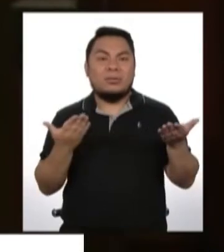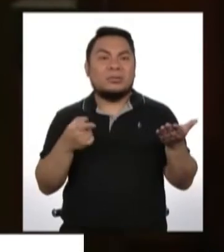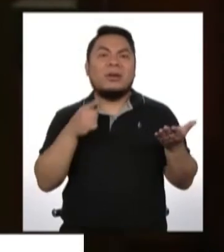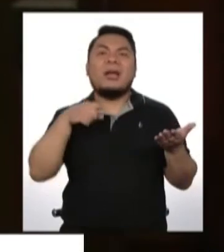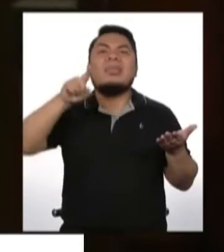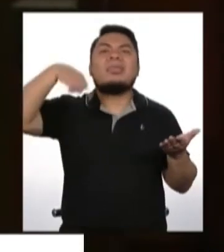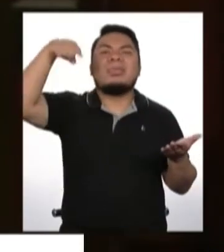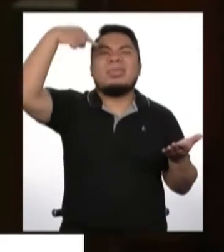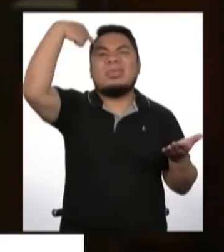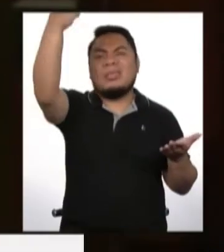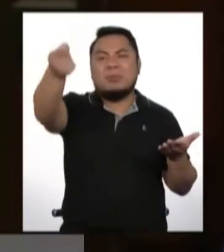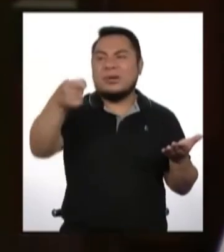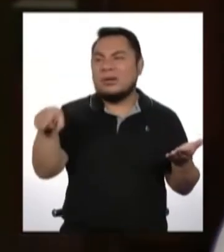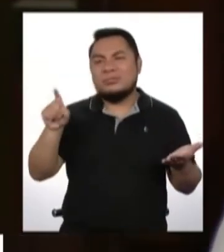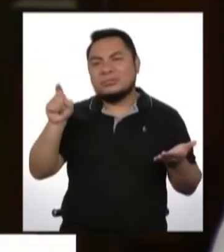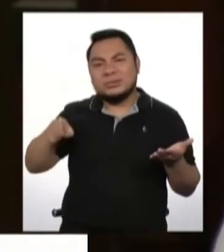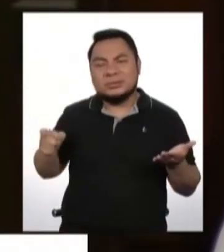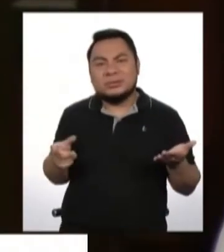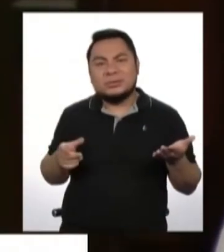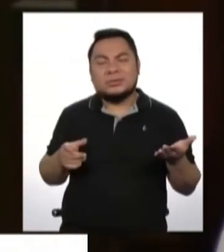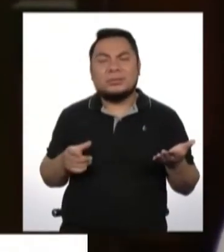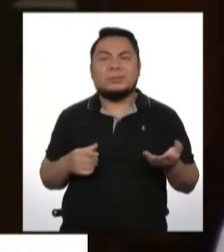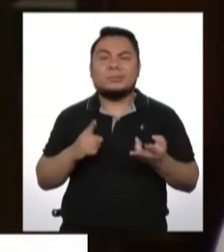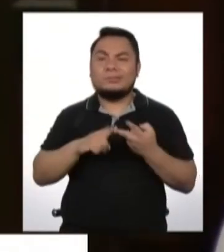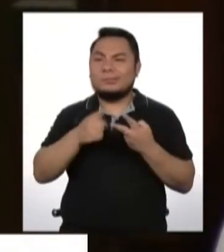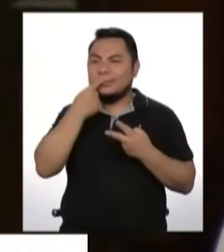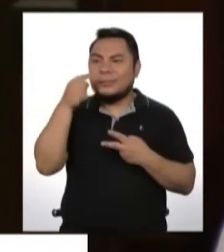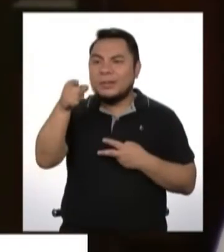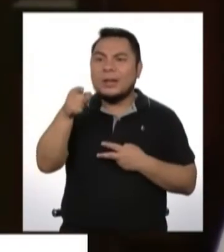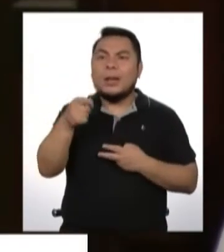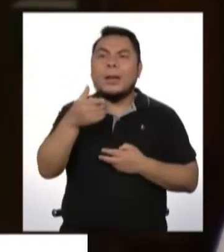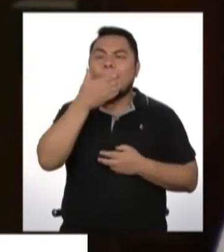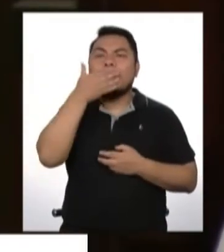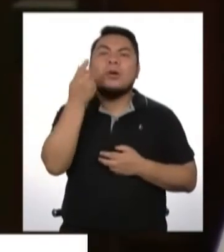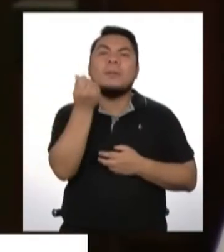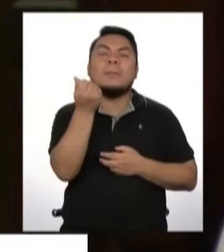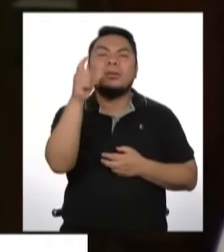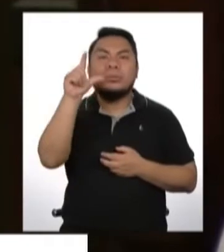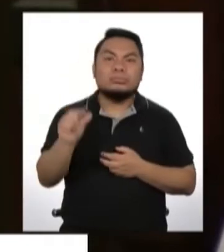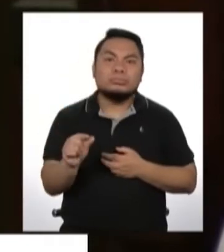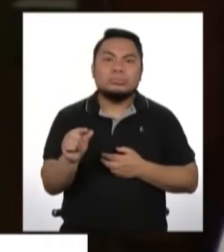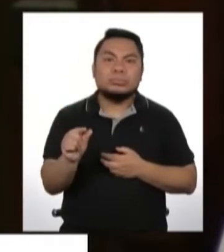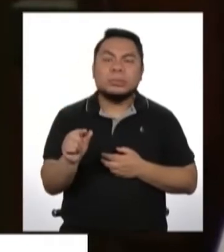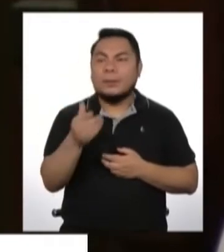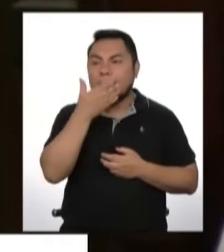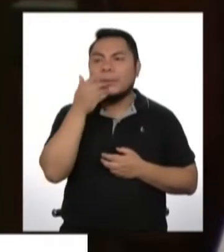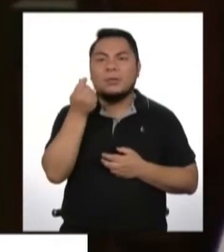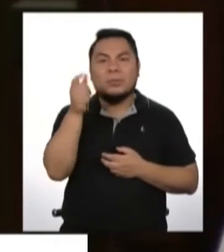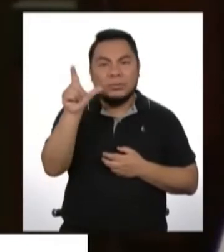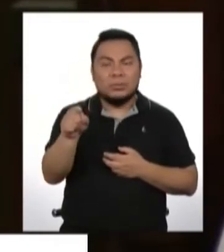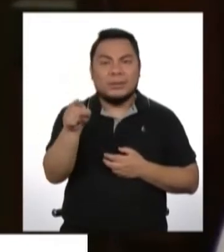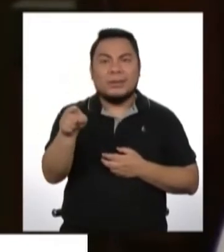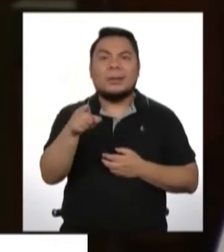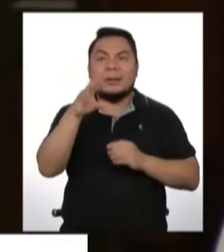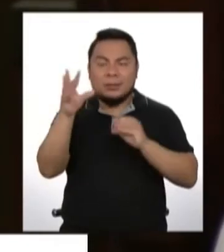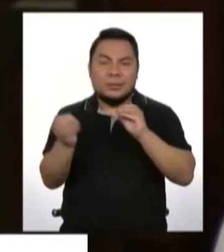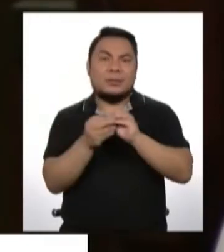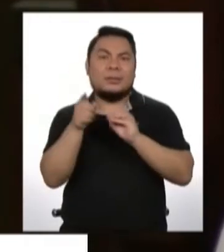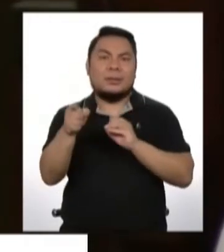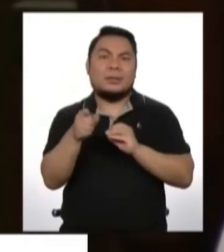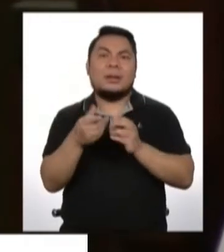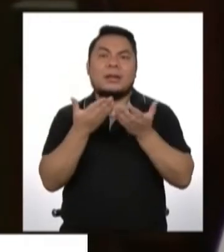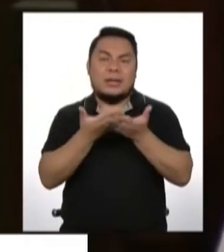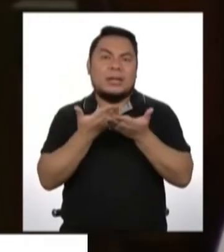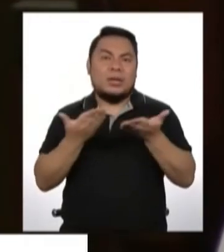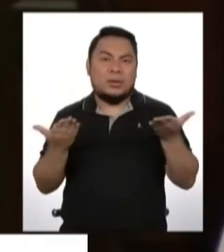paciente, y finalmente hemos optado por el mejor precio. Ese precio iba añadido el